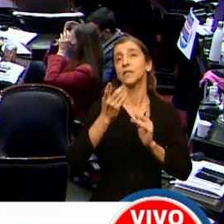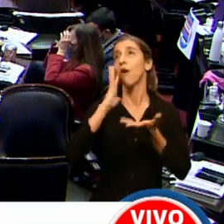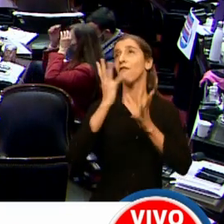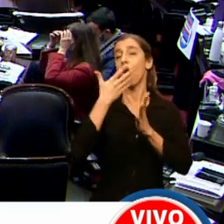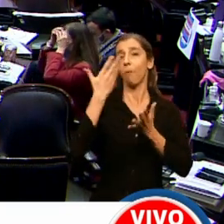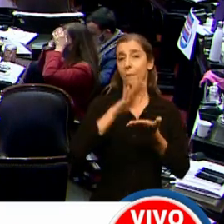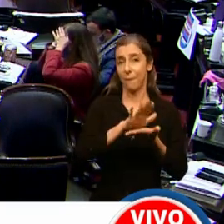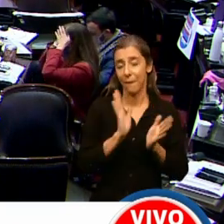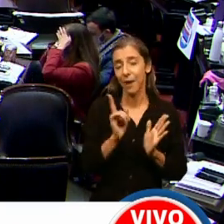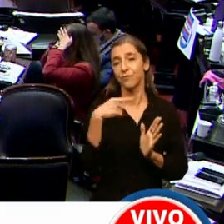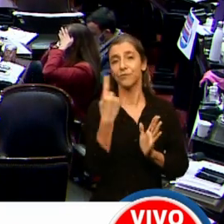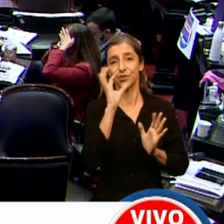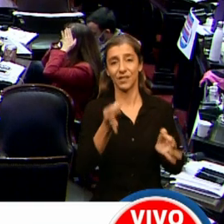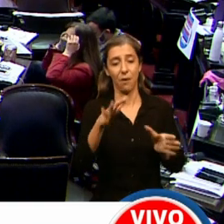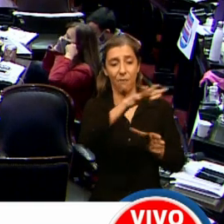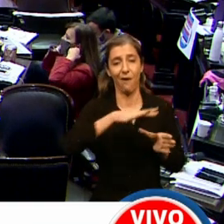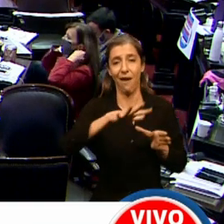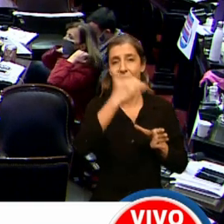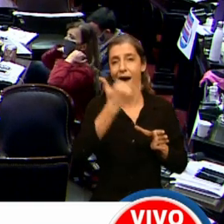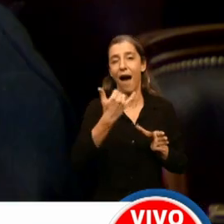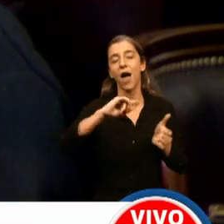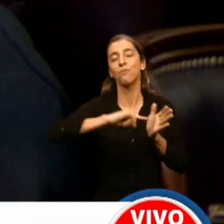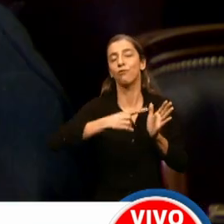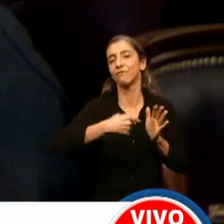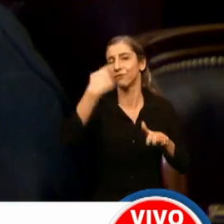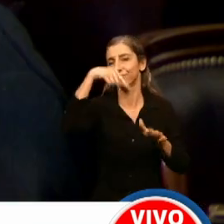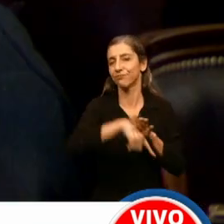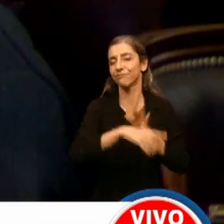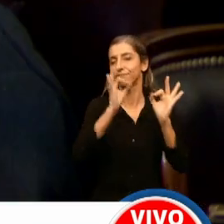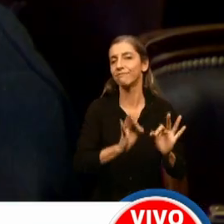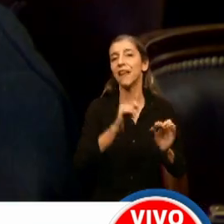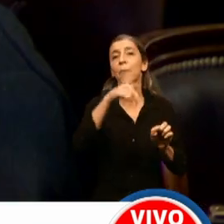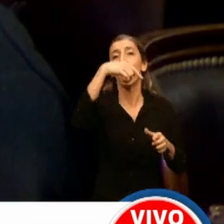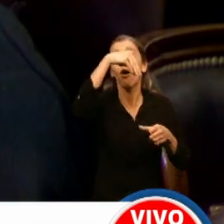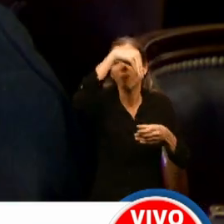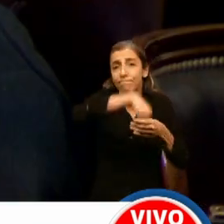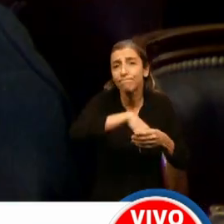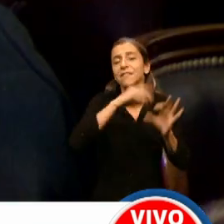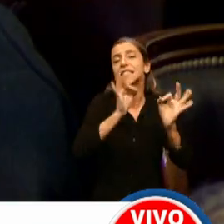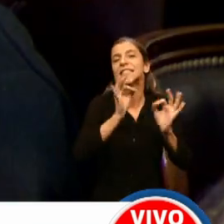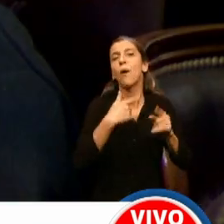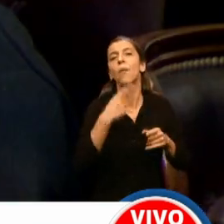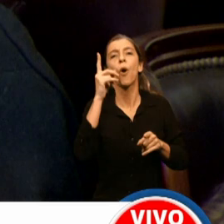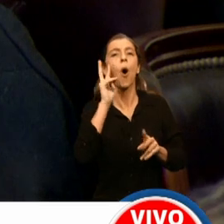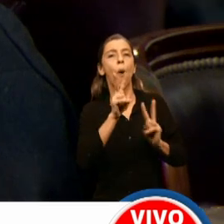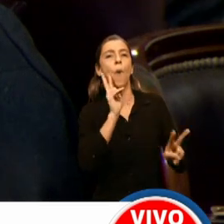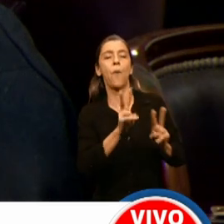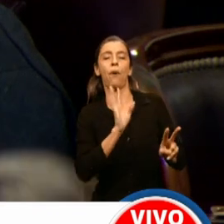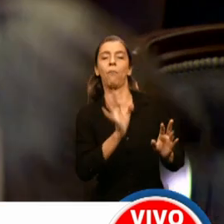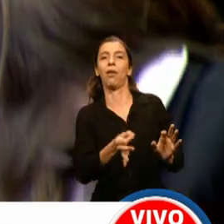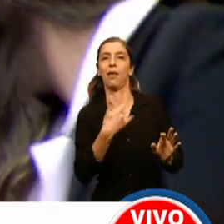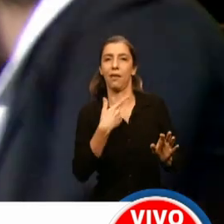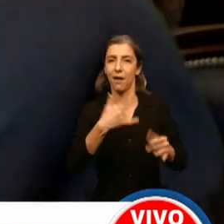está conformado por una trama y una treta de ideas dispersas y contradictorias estereotipos y prejuicios